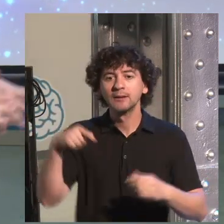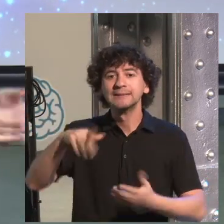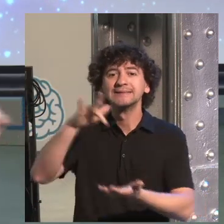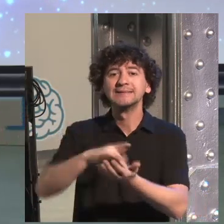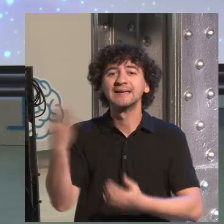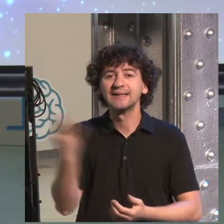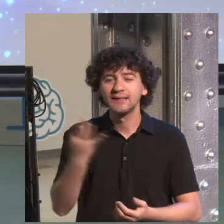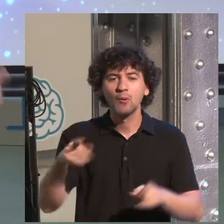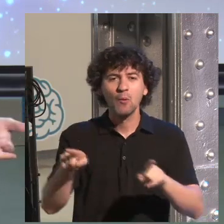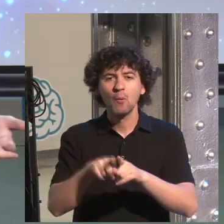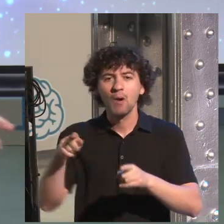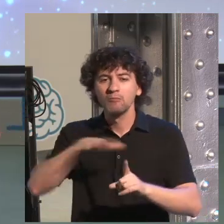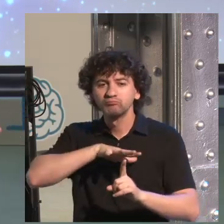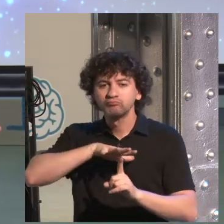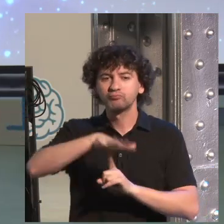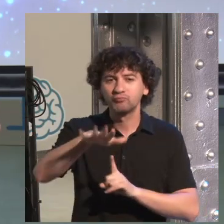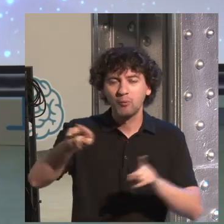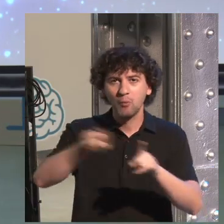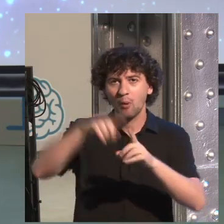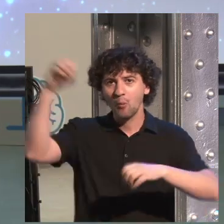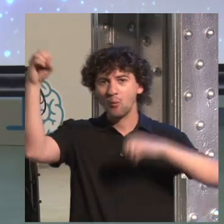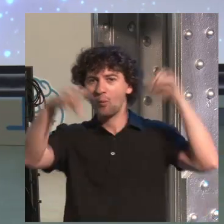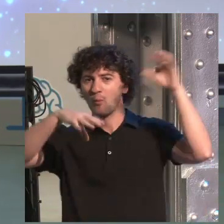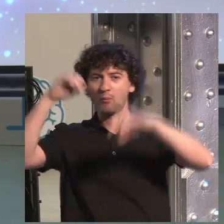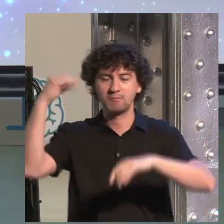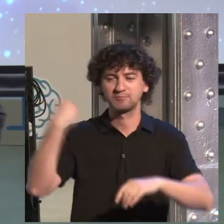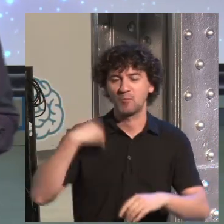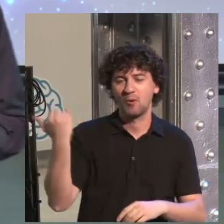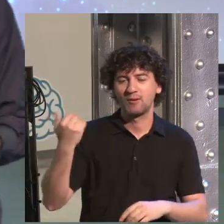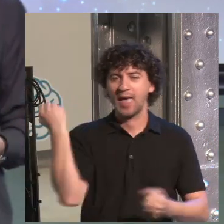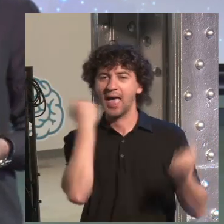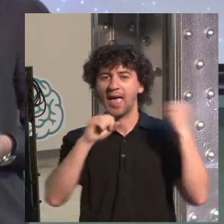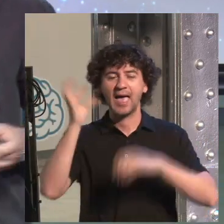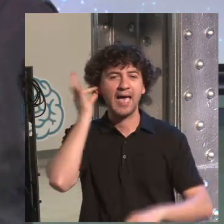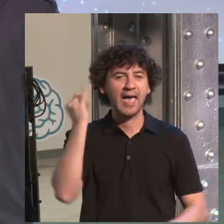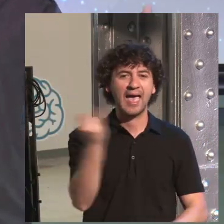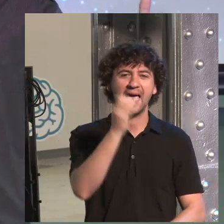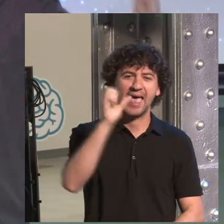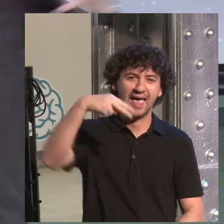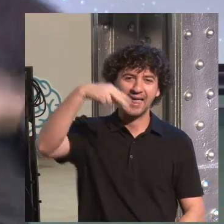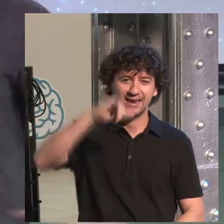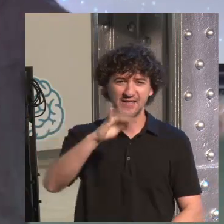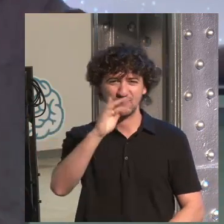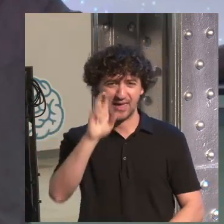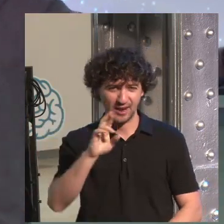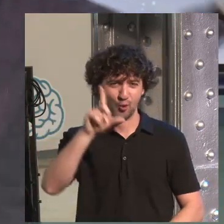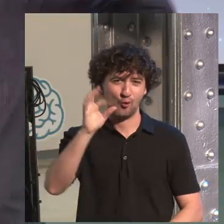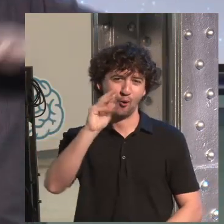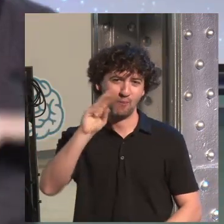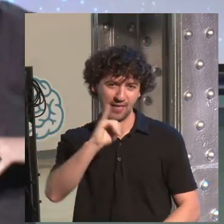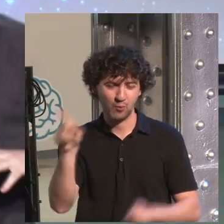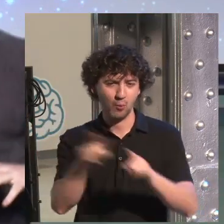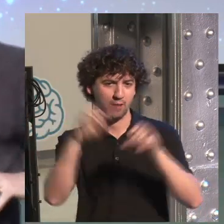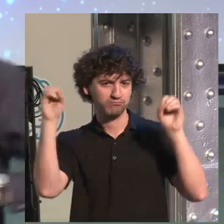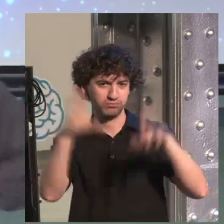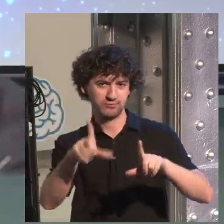llamo el efecto del técnico de luces de Jennifer López. Me vais a entender. Imaginaros, esto va a ser un espectáculo de Jennifer López.